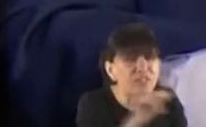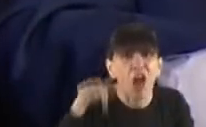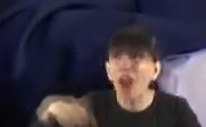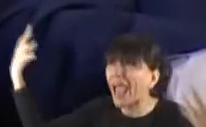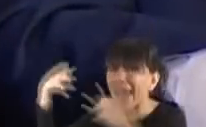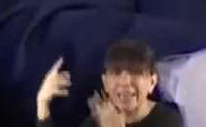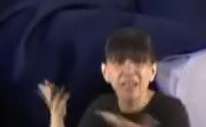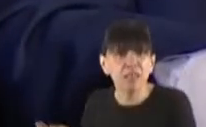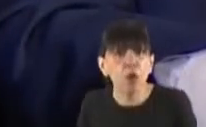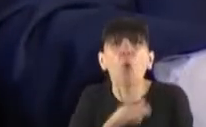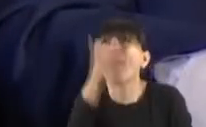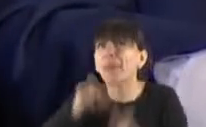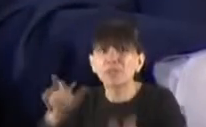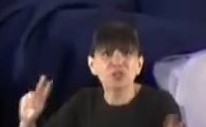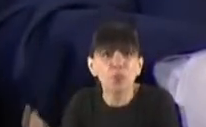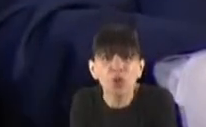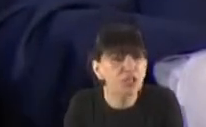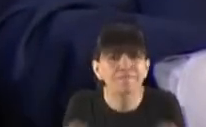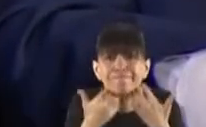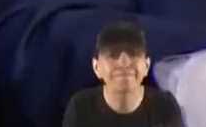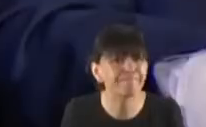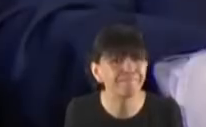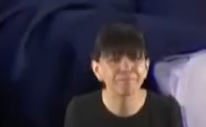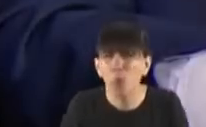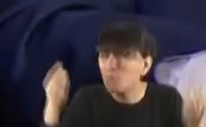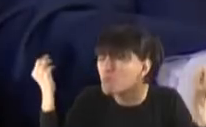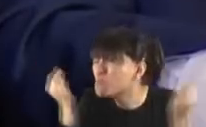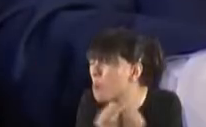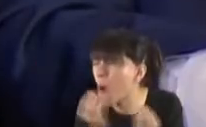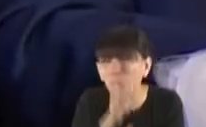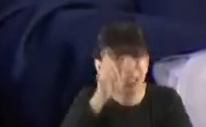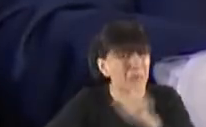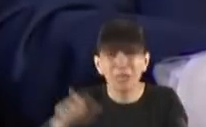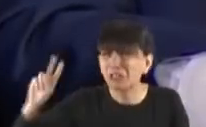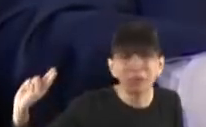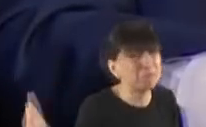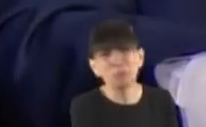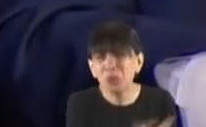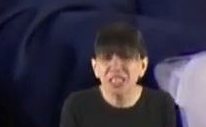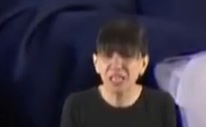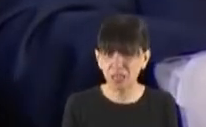ya, pero se ha llevado miles, cientos de miles de vidas, eso ténganlo seguro.